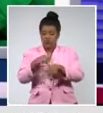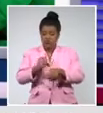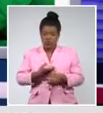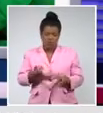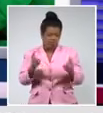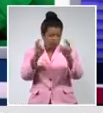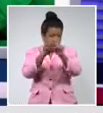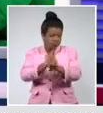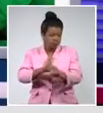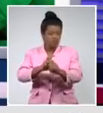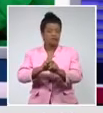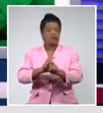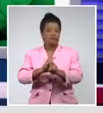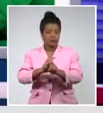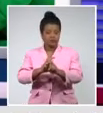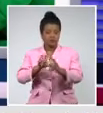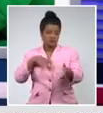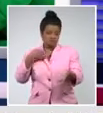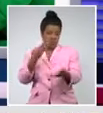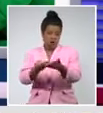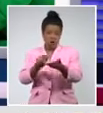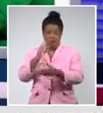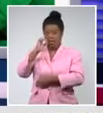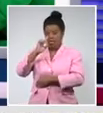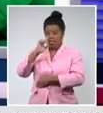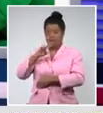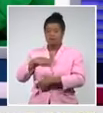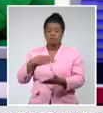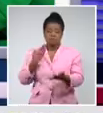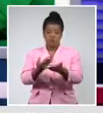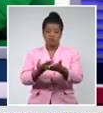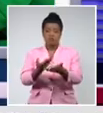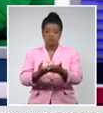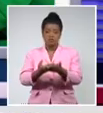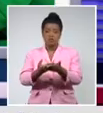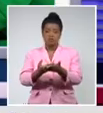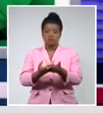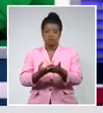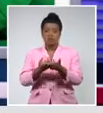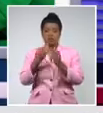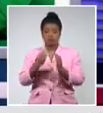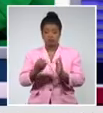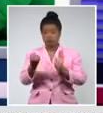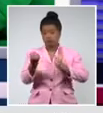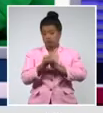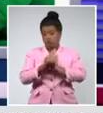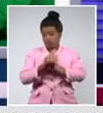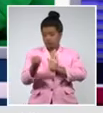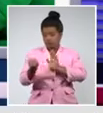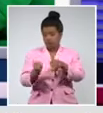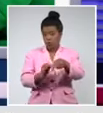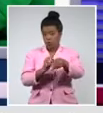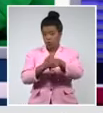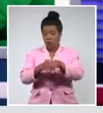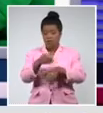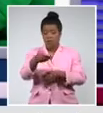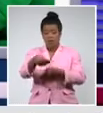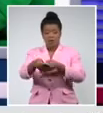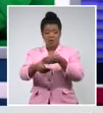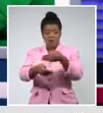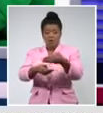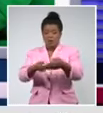se confirmó con la enfermedad, y después de una evolución muy tórpida, como habíamos dicho